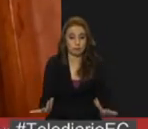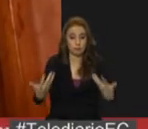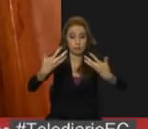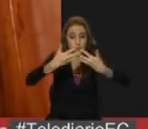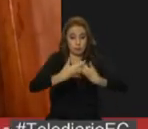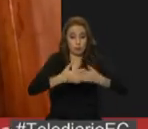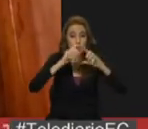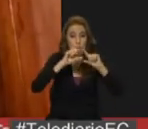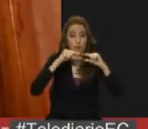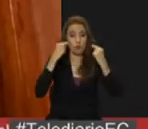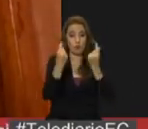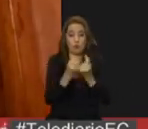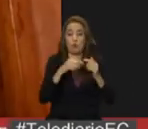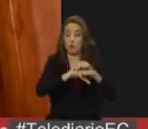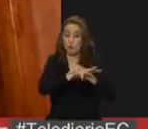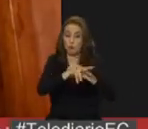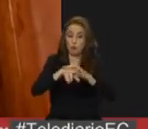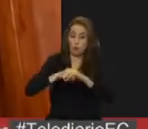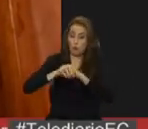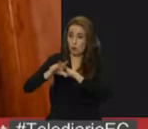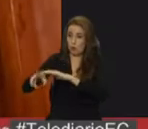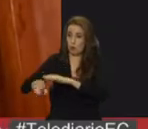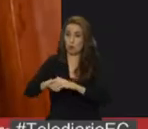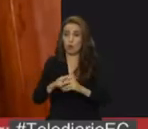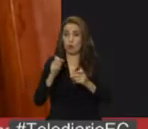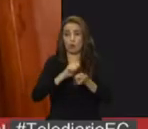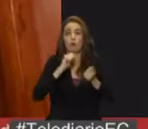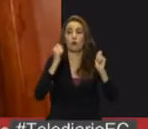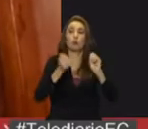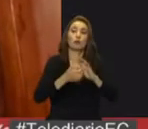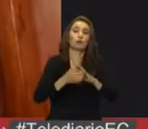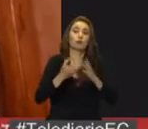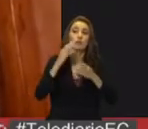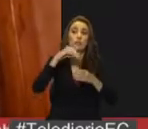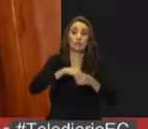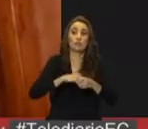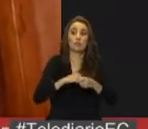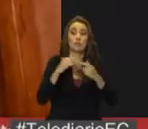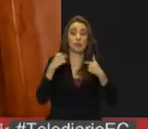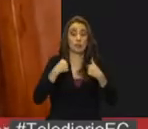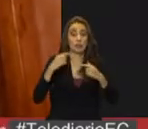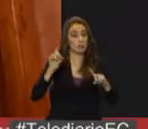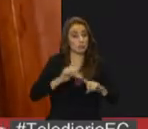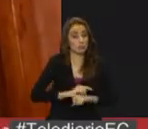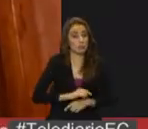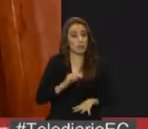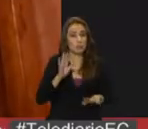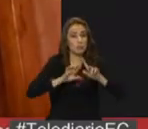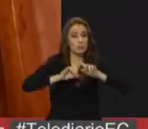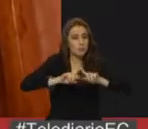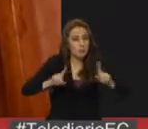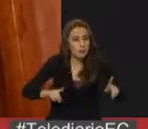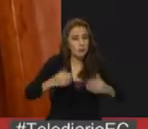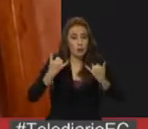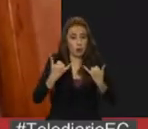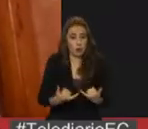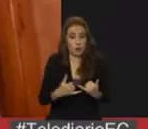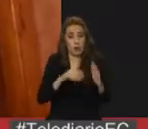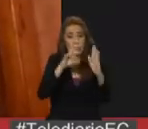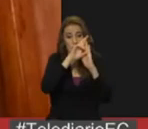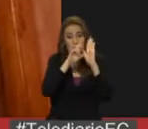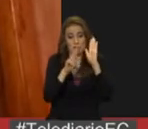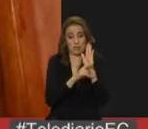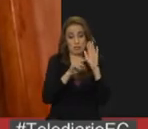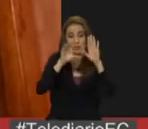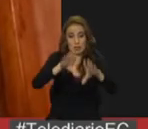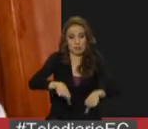de delincuencia y de atraco de los fondos públicos. Nos extraña que en las medidas cautelares que está